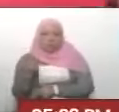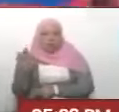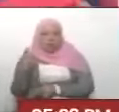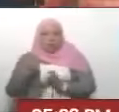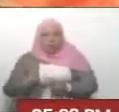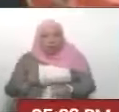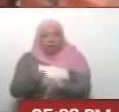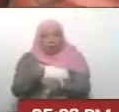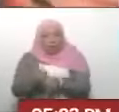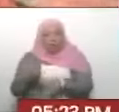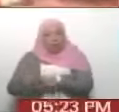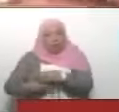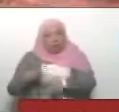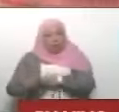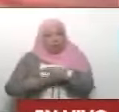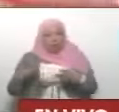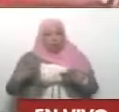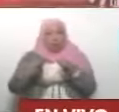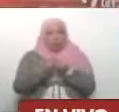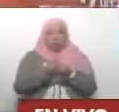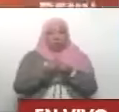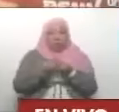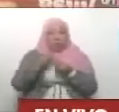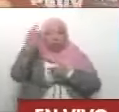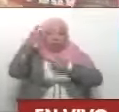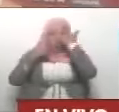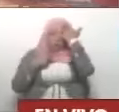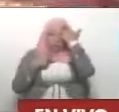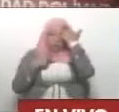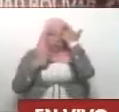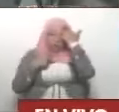fundadores que acompañamos al gran fundador,